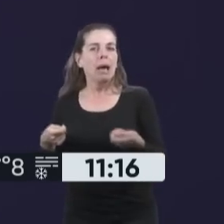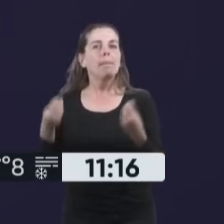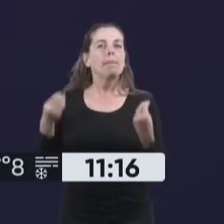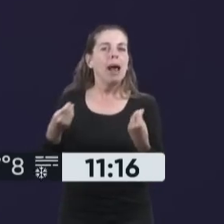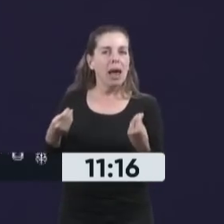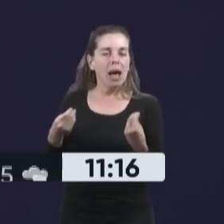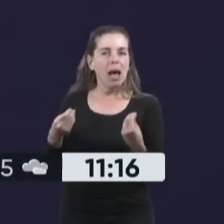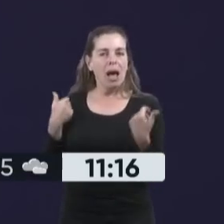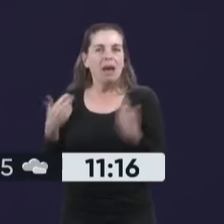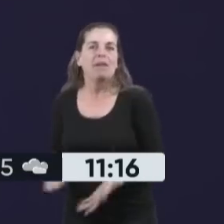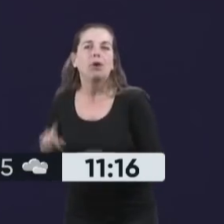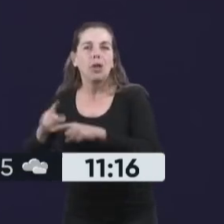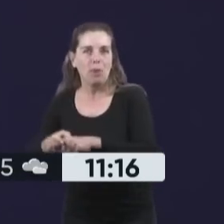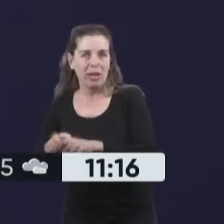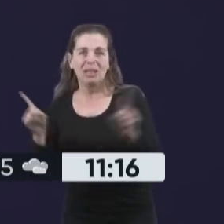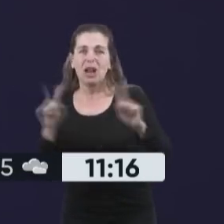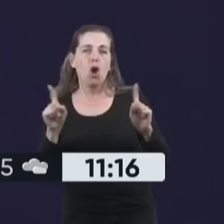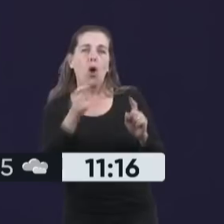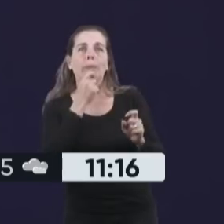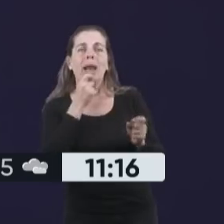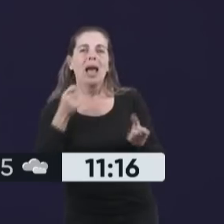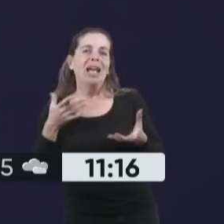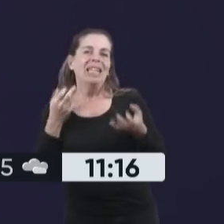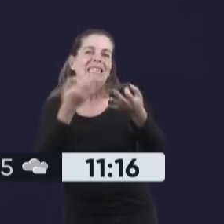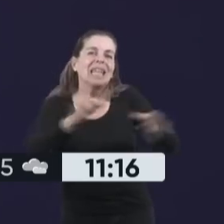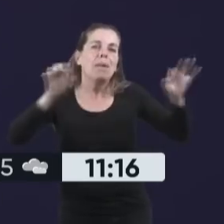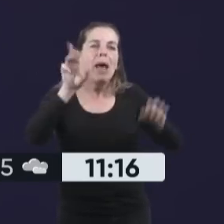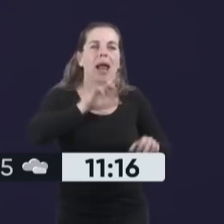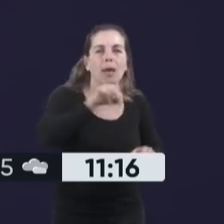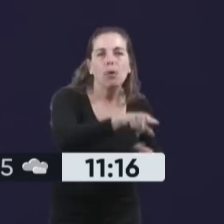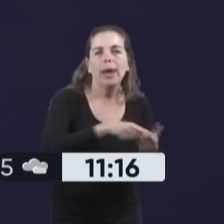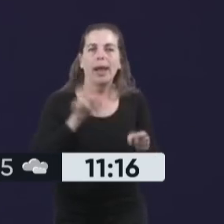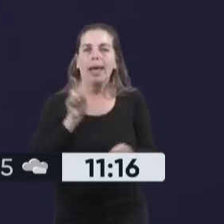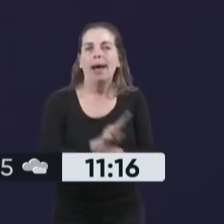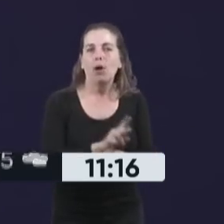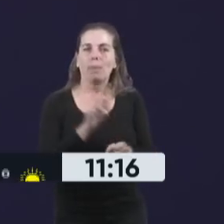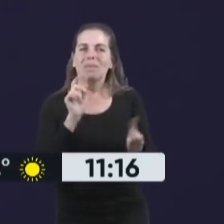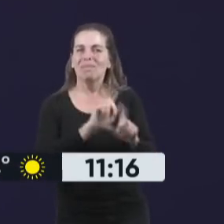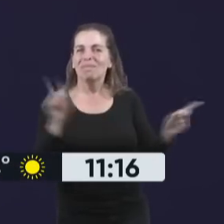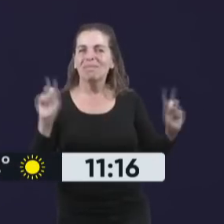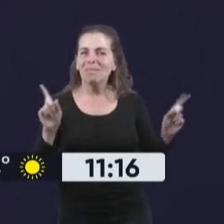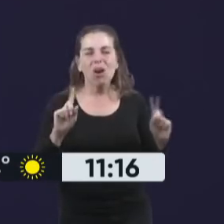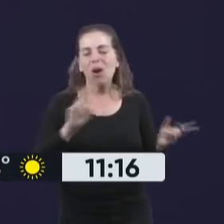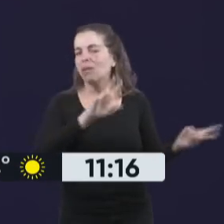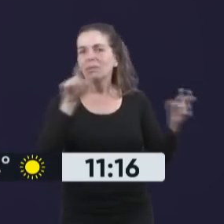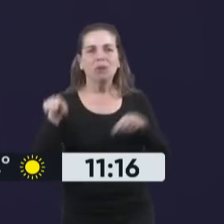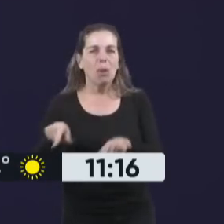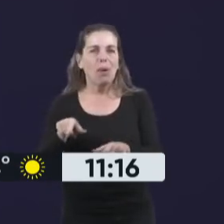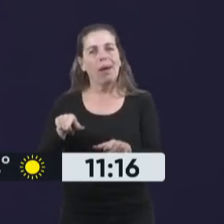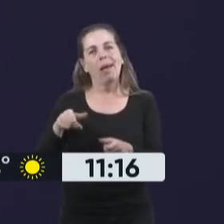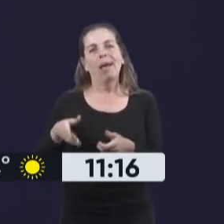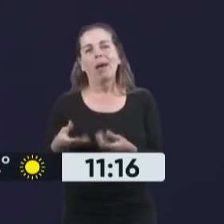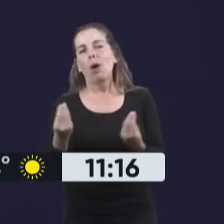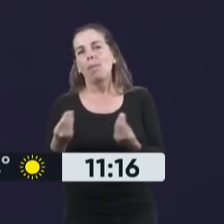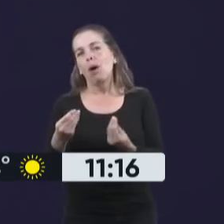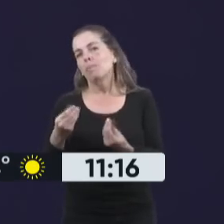evitar asesinatos en cuestiones familiares, sino que se ha utilizado para hacer politiquería barata.